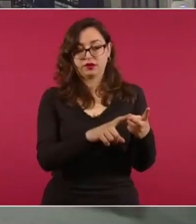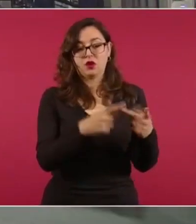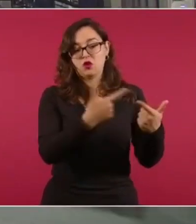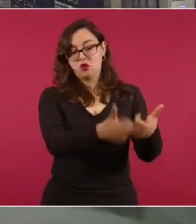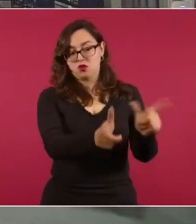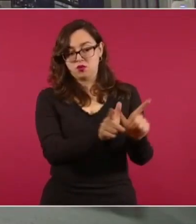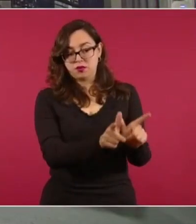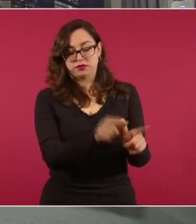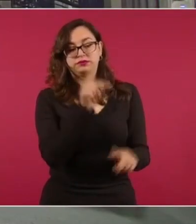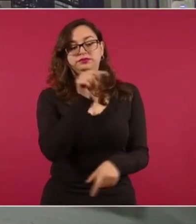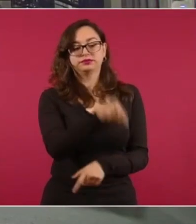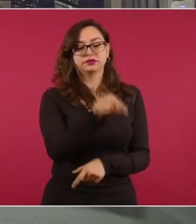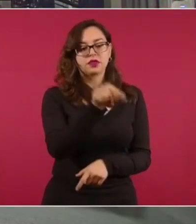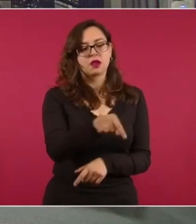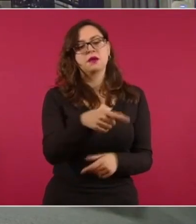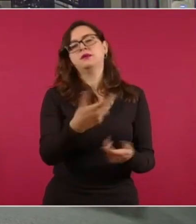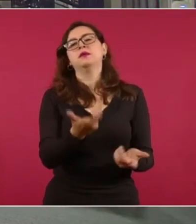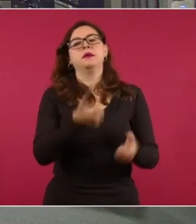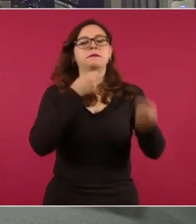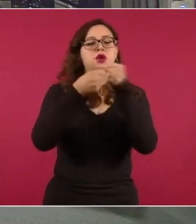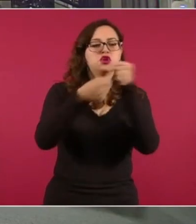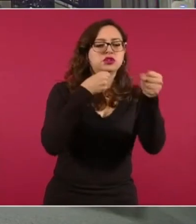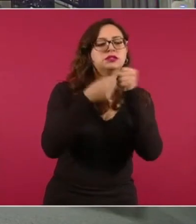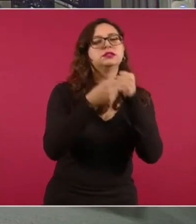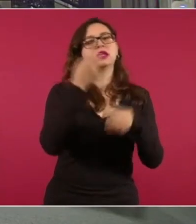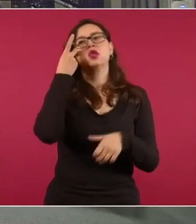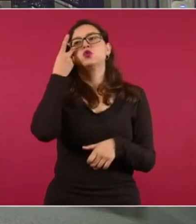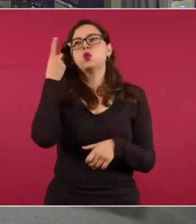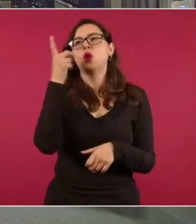periodistas, dueños de medios de información,